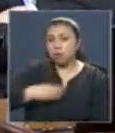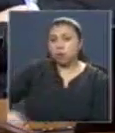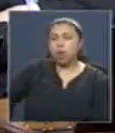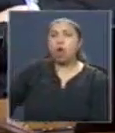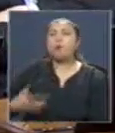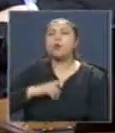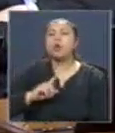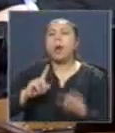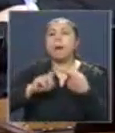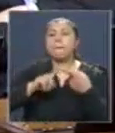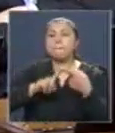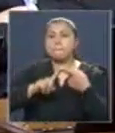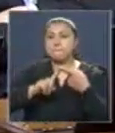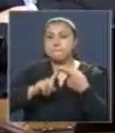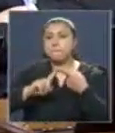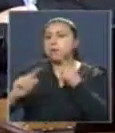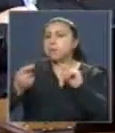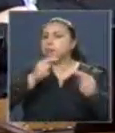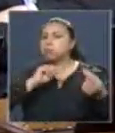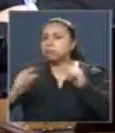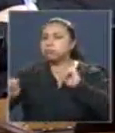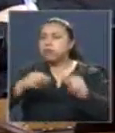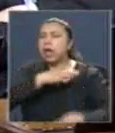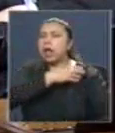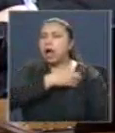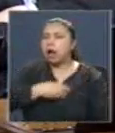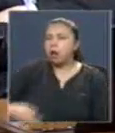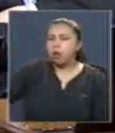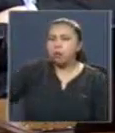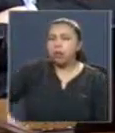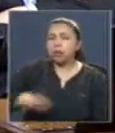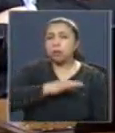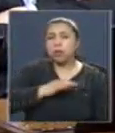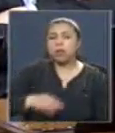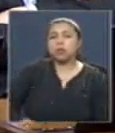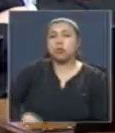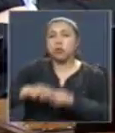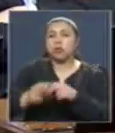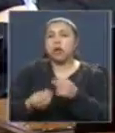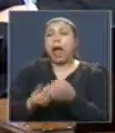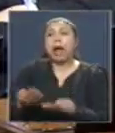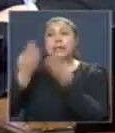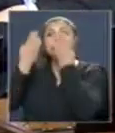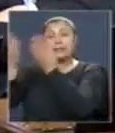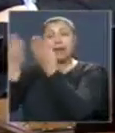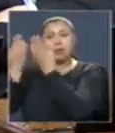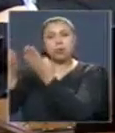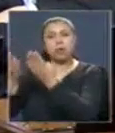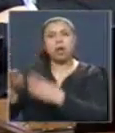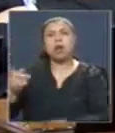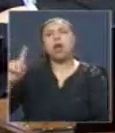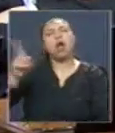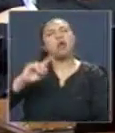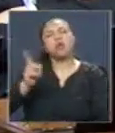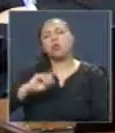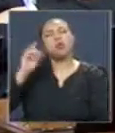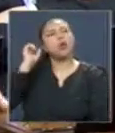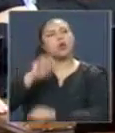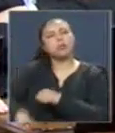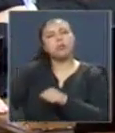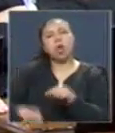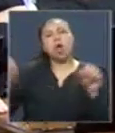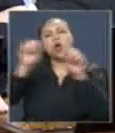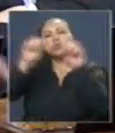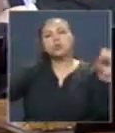etapa de la discusión le dijimos al gobierno, ministro de Hacienda, a quien aprovecho de saludar, no vamos a aceptar su sistema